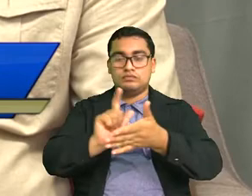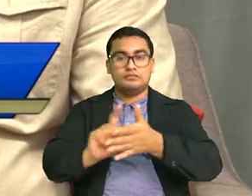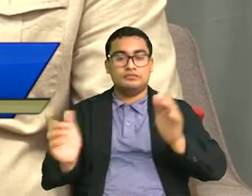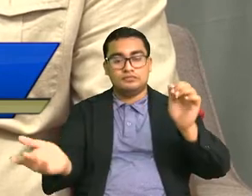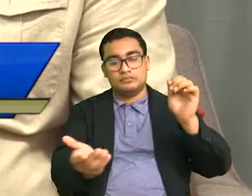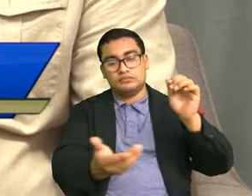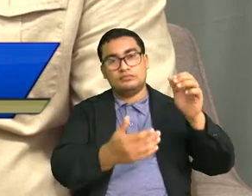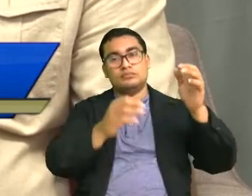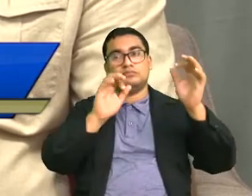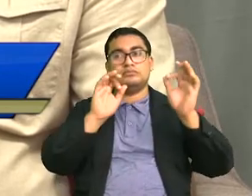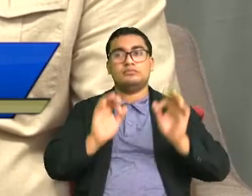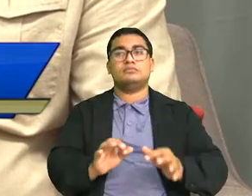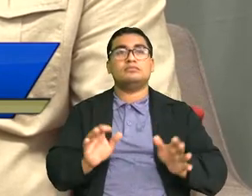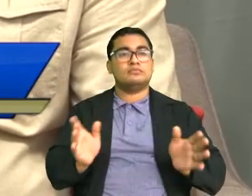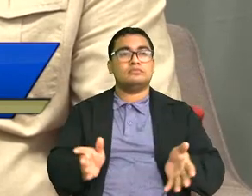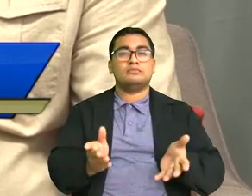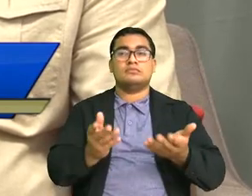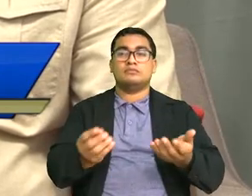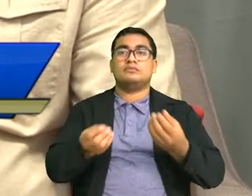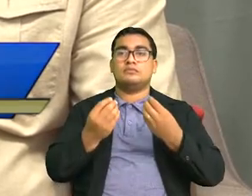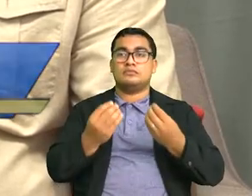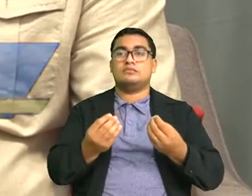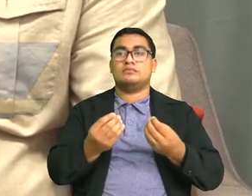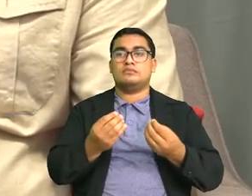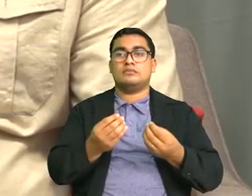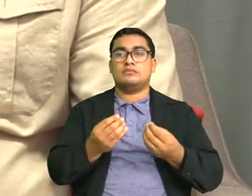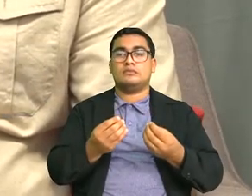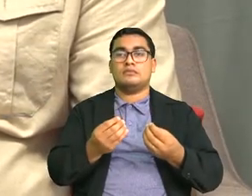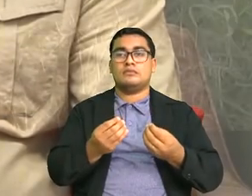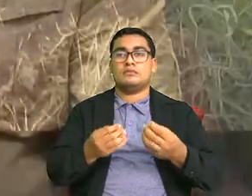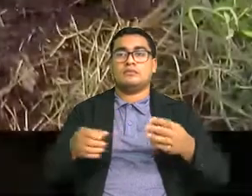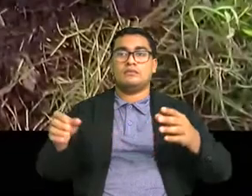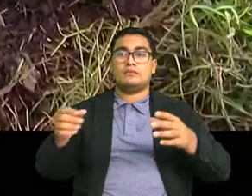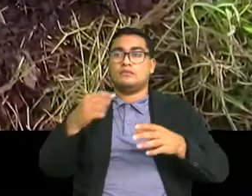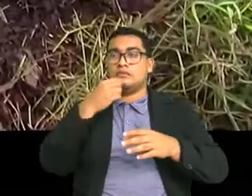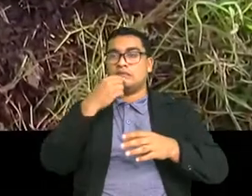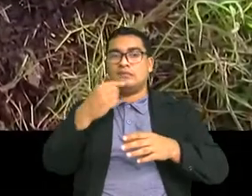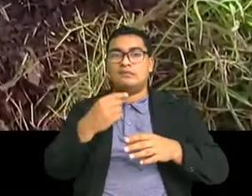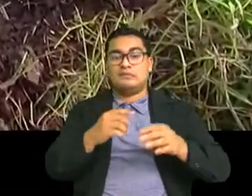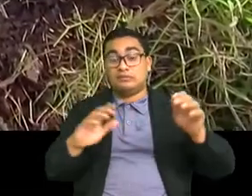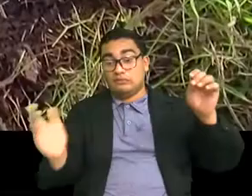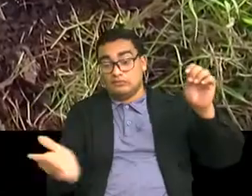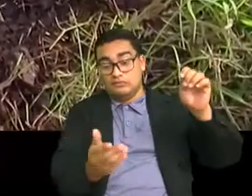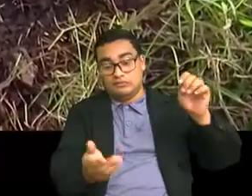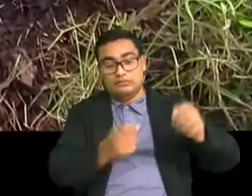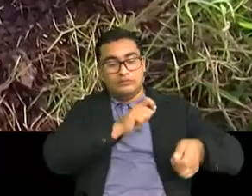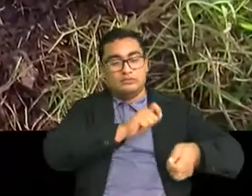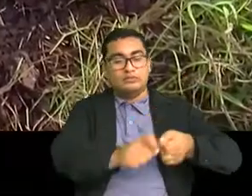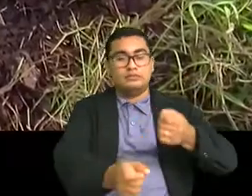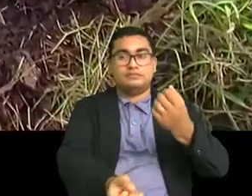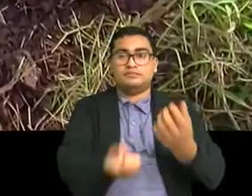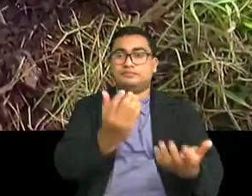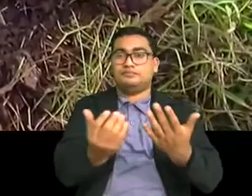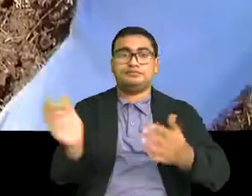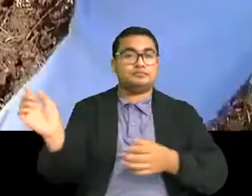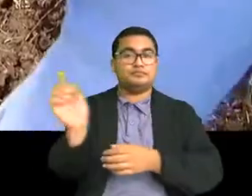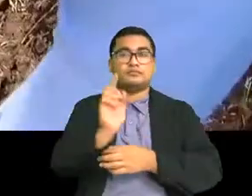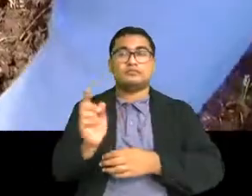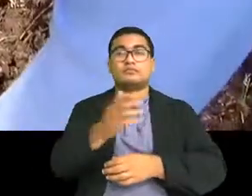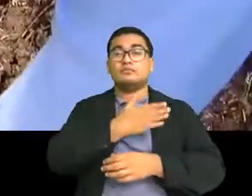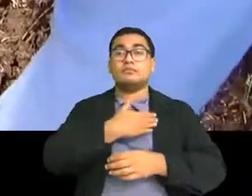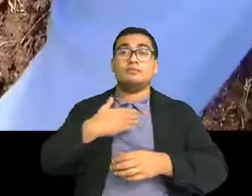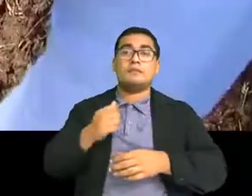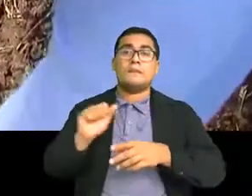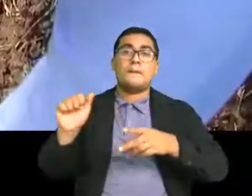e impulsando bastante eliminar la práctica de rosa y que más verdad fomentamos ahora la práctica y le llamamos